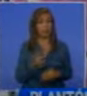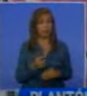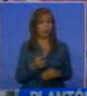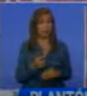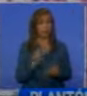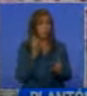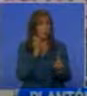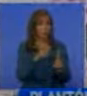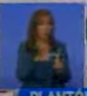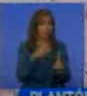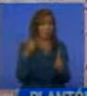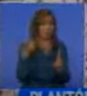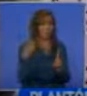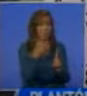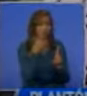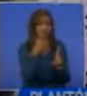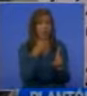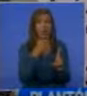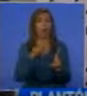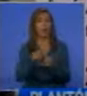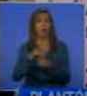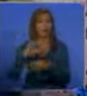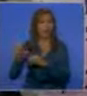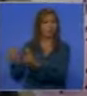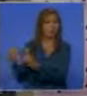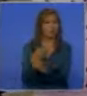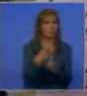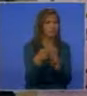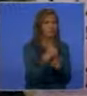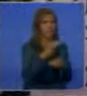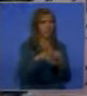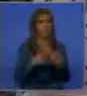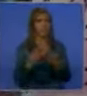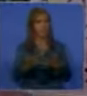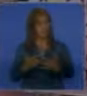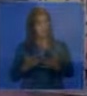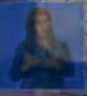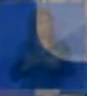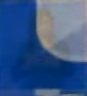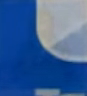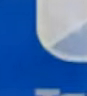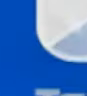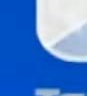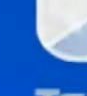tocan a todas. Gisela Bayona, 24 horas. Nos tocan.